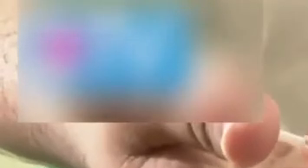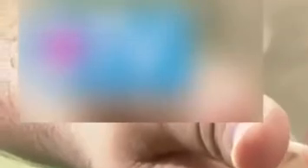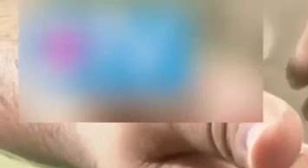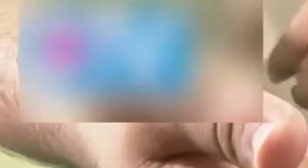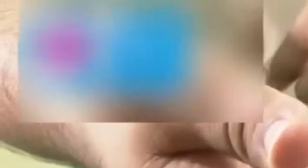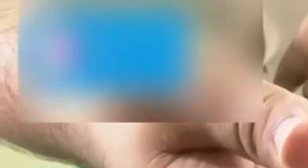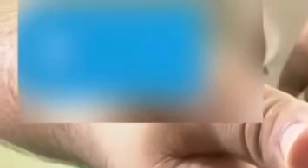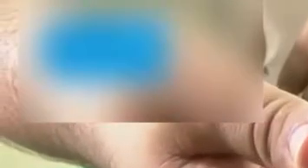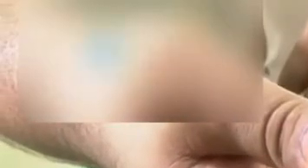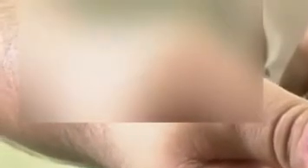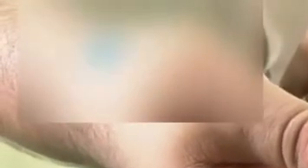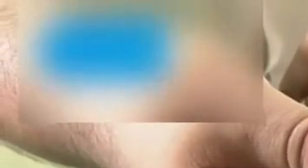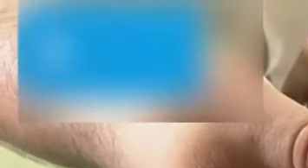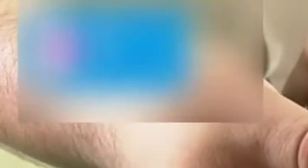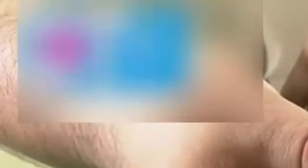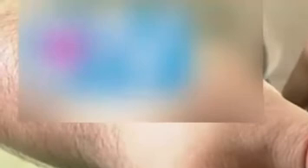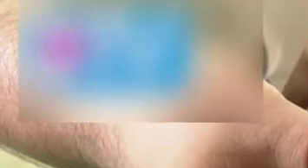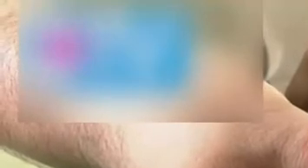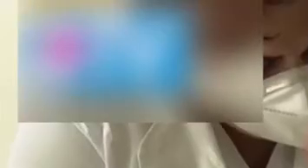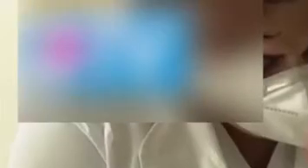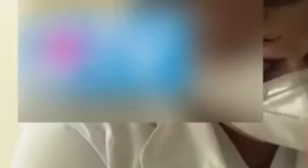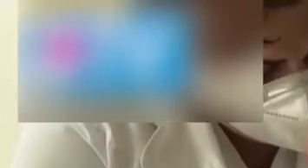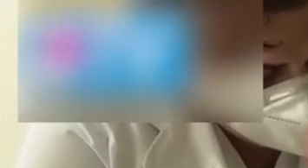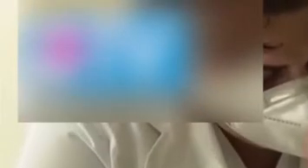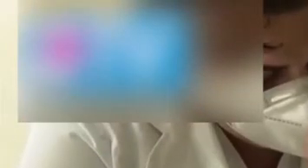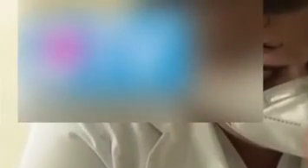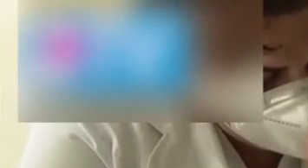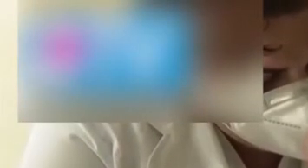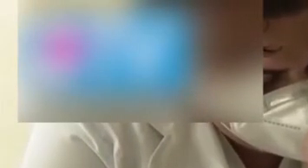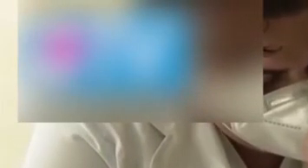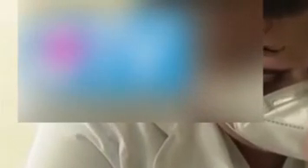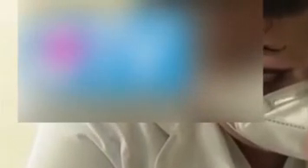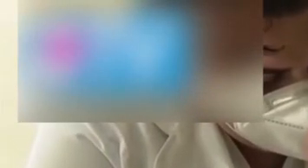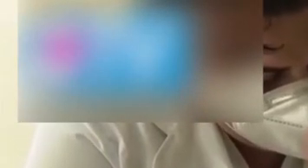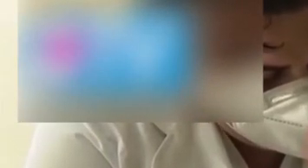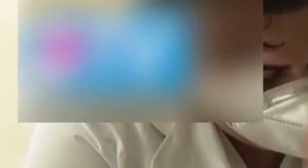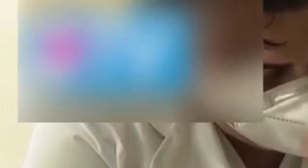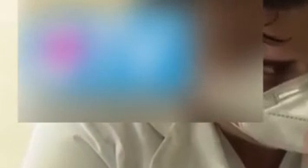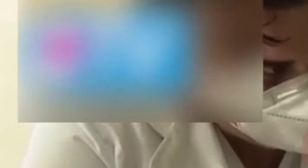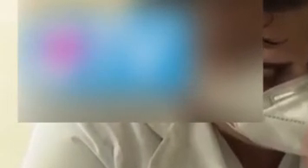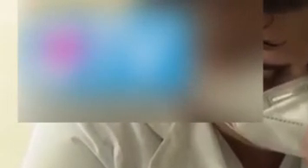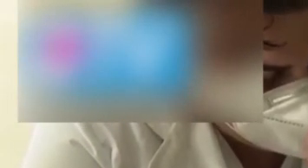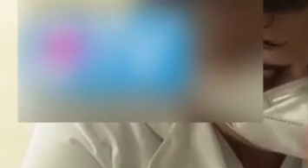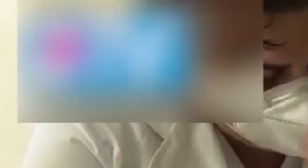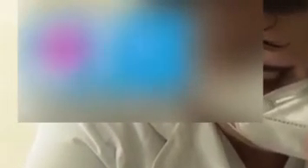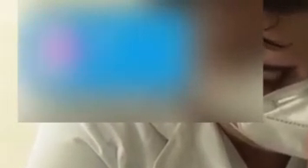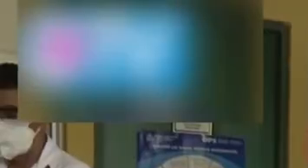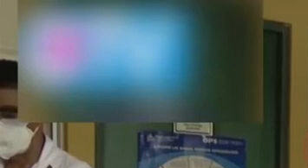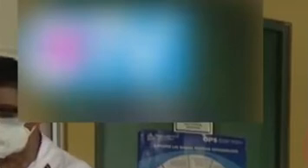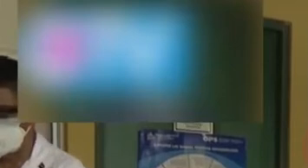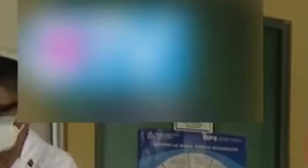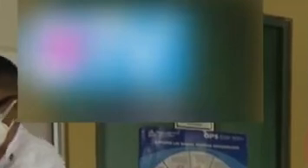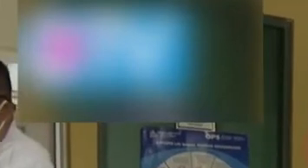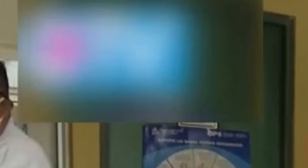lunes, Managua y Madrid serán los departamentos donde se estará inoculando con la segunda dosis de la vacuna de fabricación